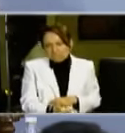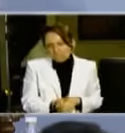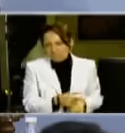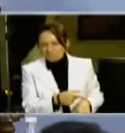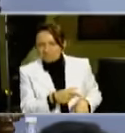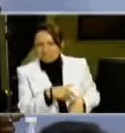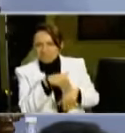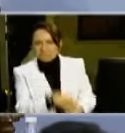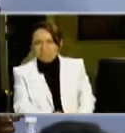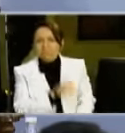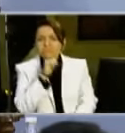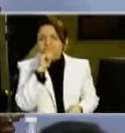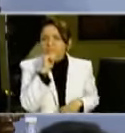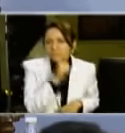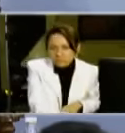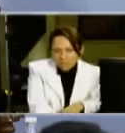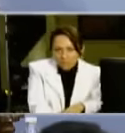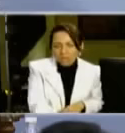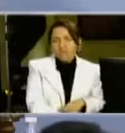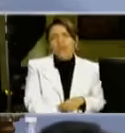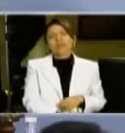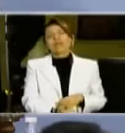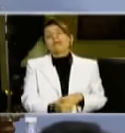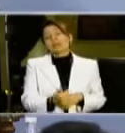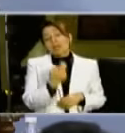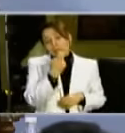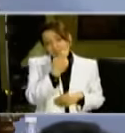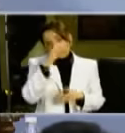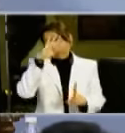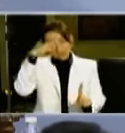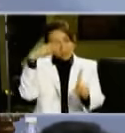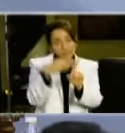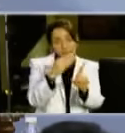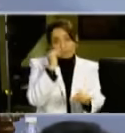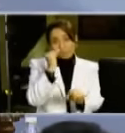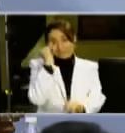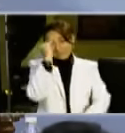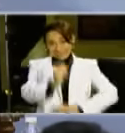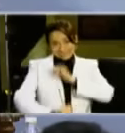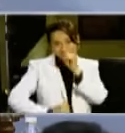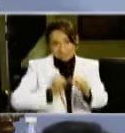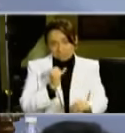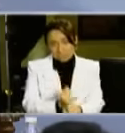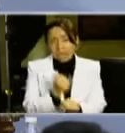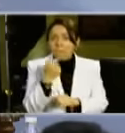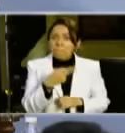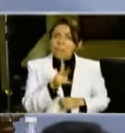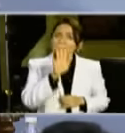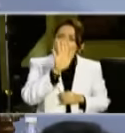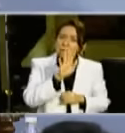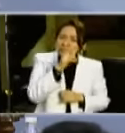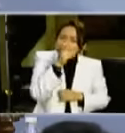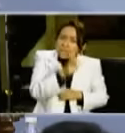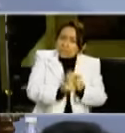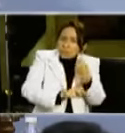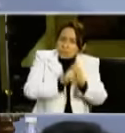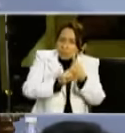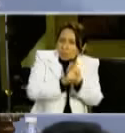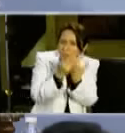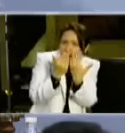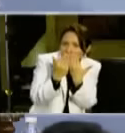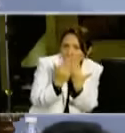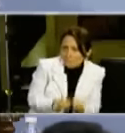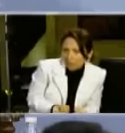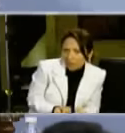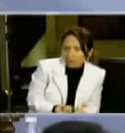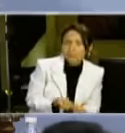organismos, por ejemplo, judiciales internacionales, sin que eso sea ningún problema. La famosa